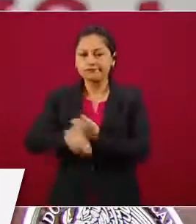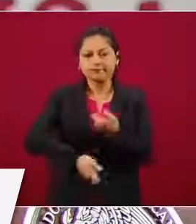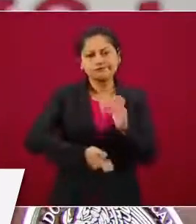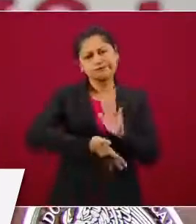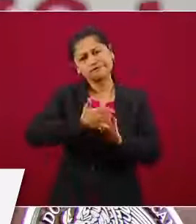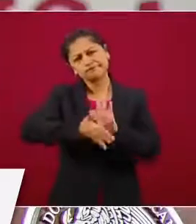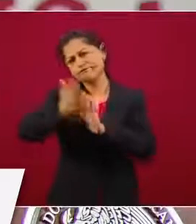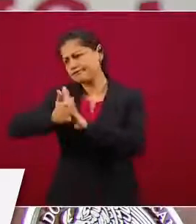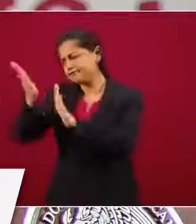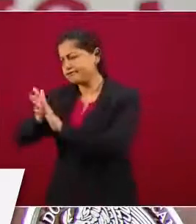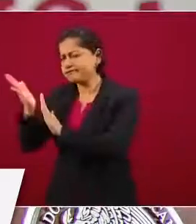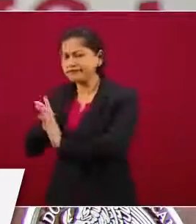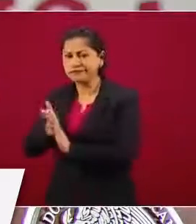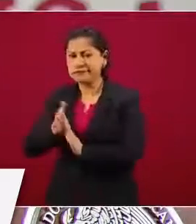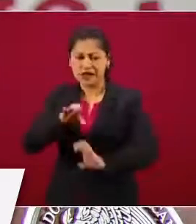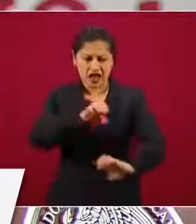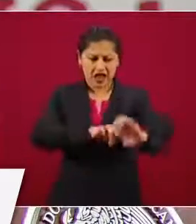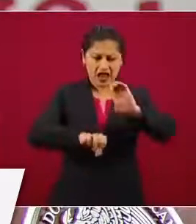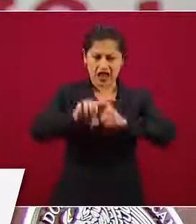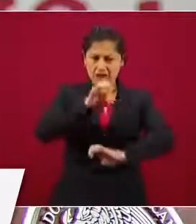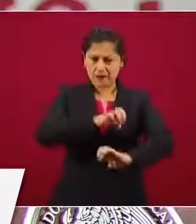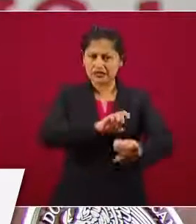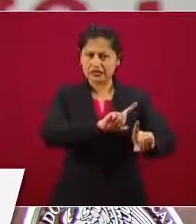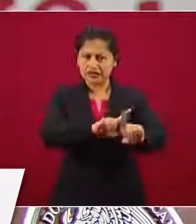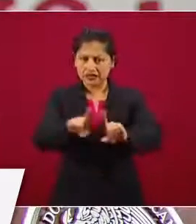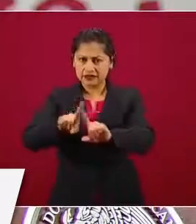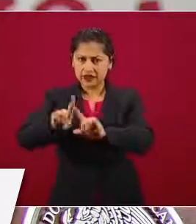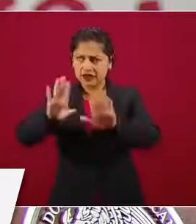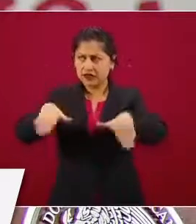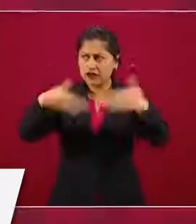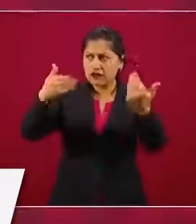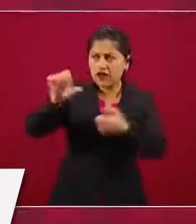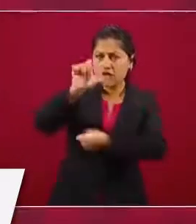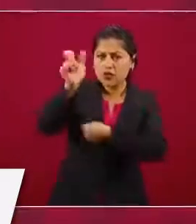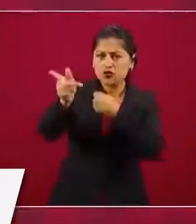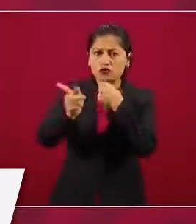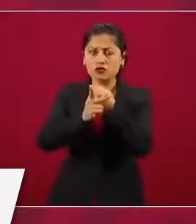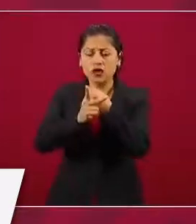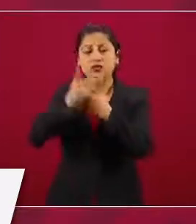todos extranjeros, los que manejaban los ferrocarriles,